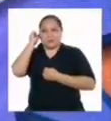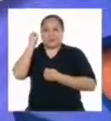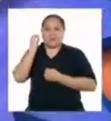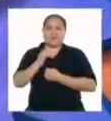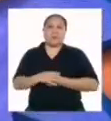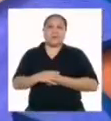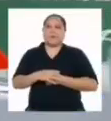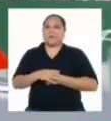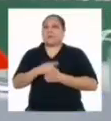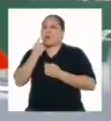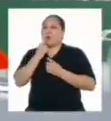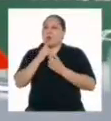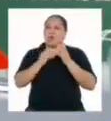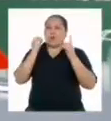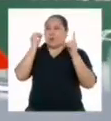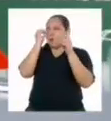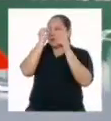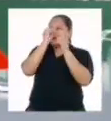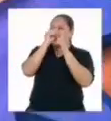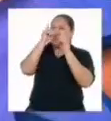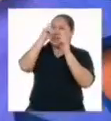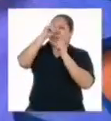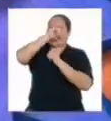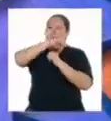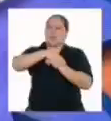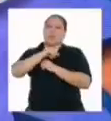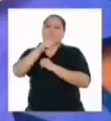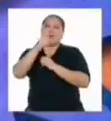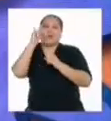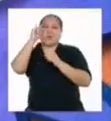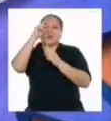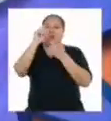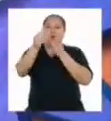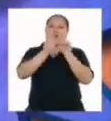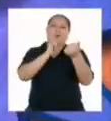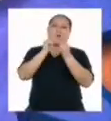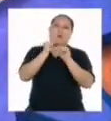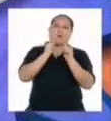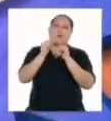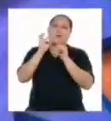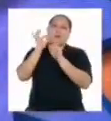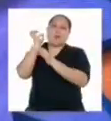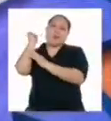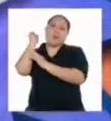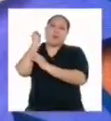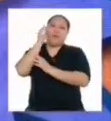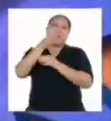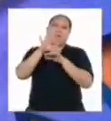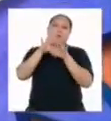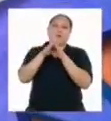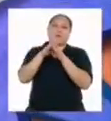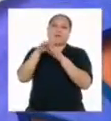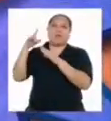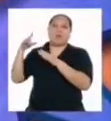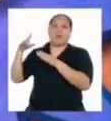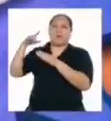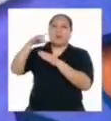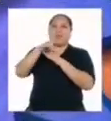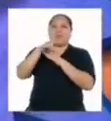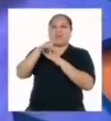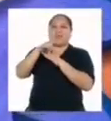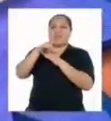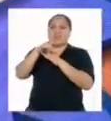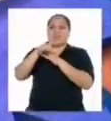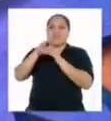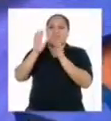temible reto. ¿De qué se trata? Te retaré a un duelo de avioncitos de papel. El que lance